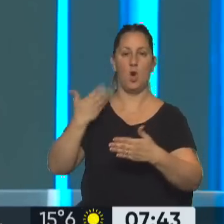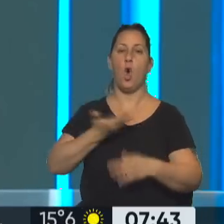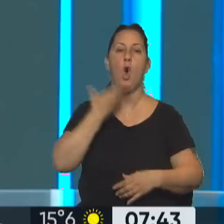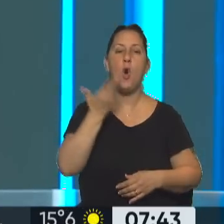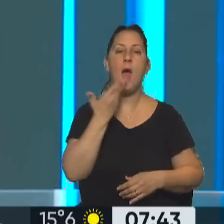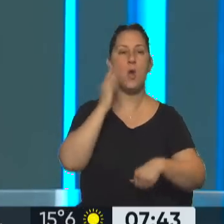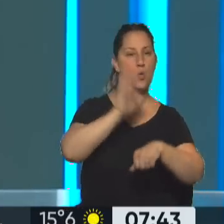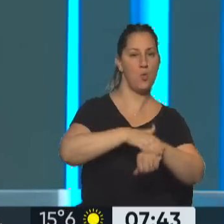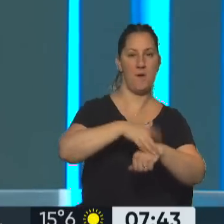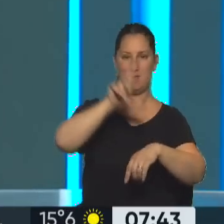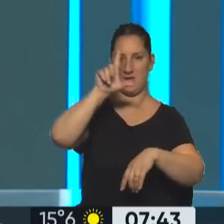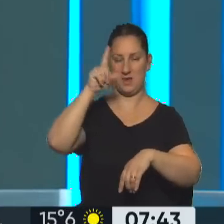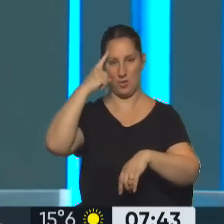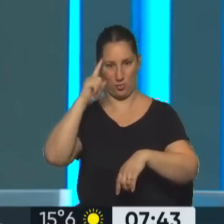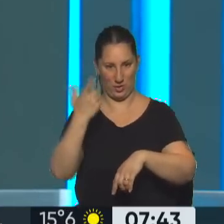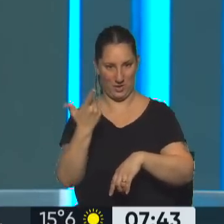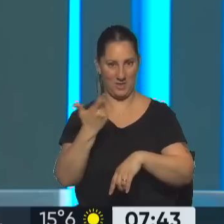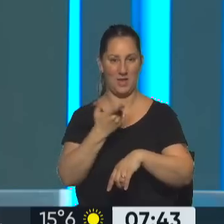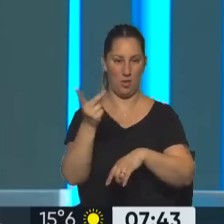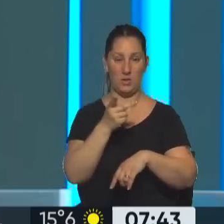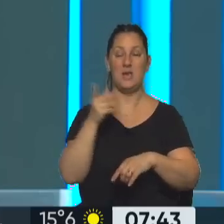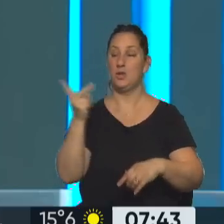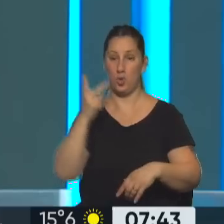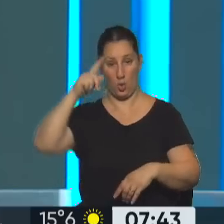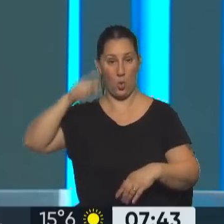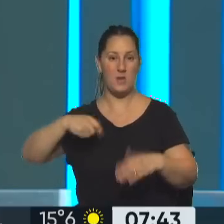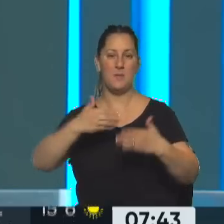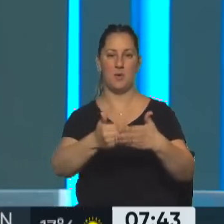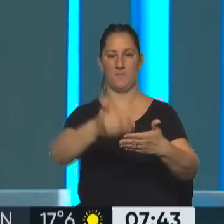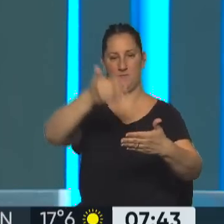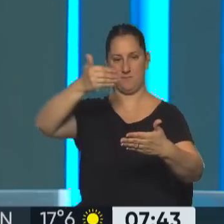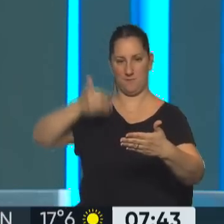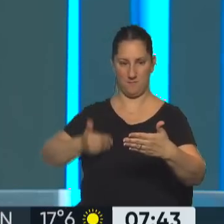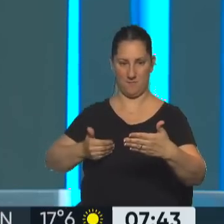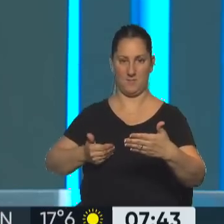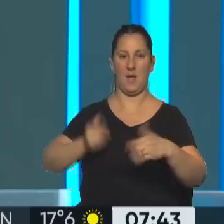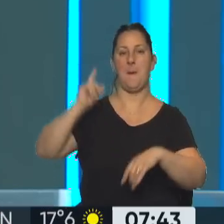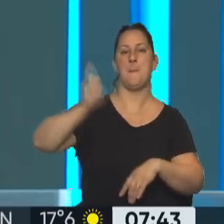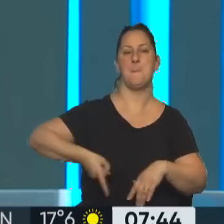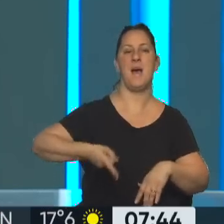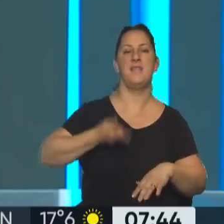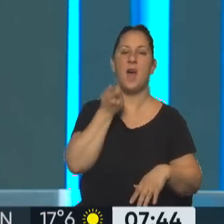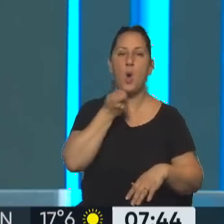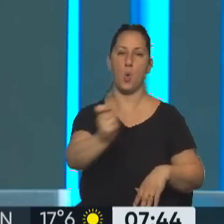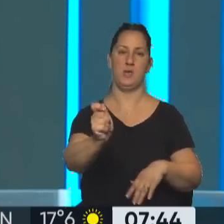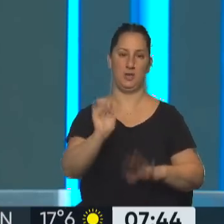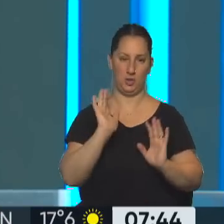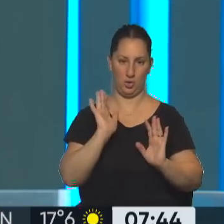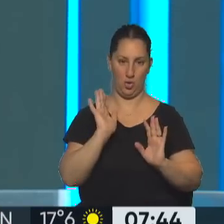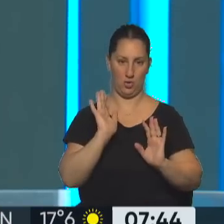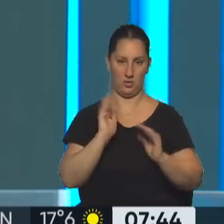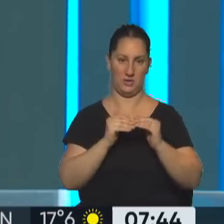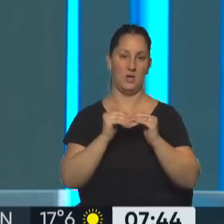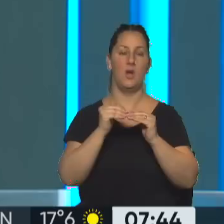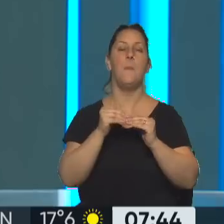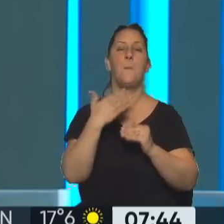que dice culpable o inocente. Ellos pidieron pasar a la Cámara, que es la que manda a juicio oral, es decir, un escalón